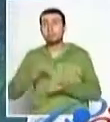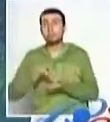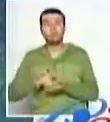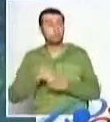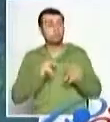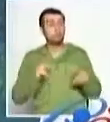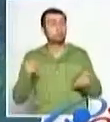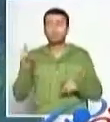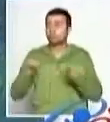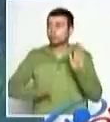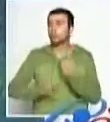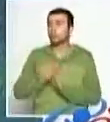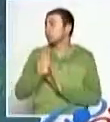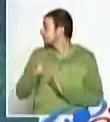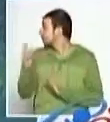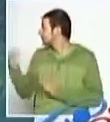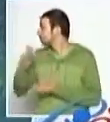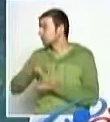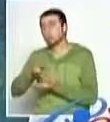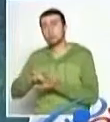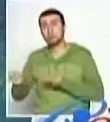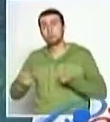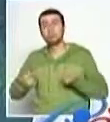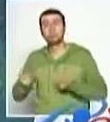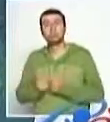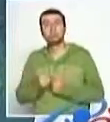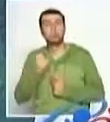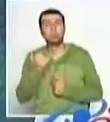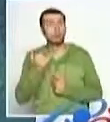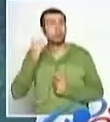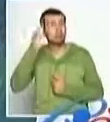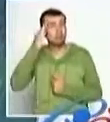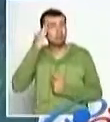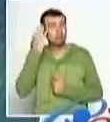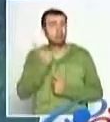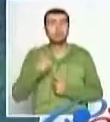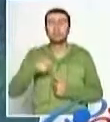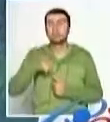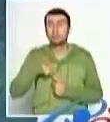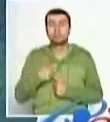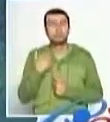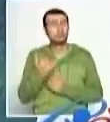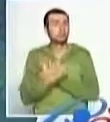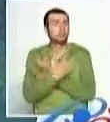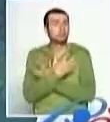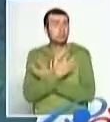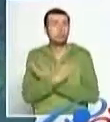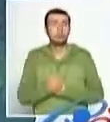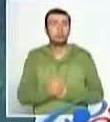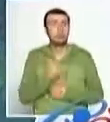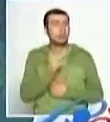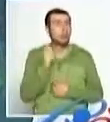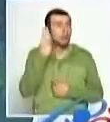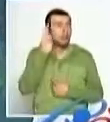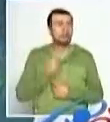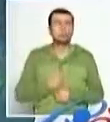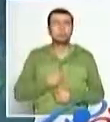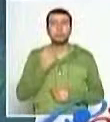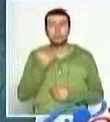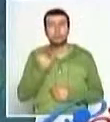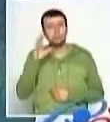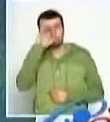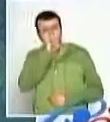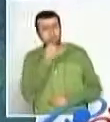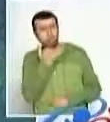pacientes. Nosotros hemos visto los resultados. Sabemos que esto tiene un basamento científico, que tenemos